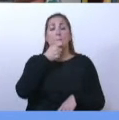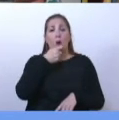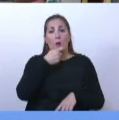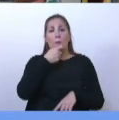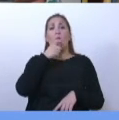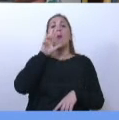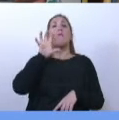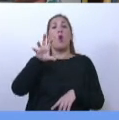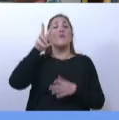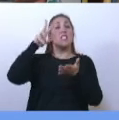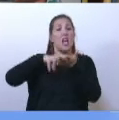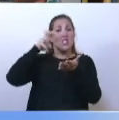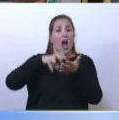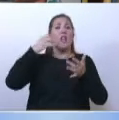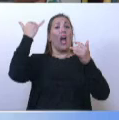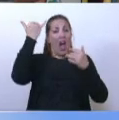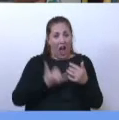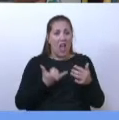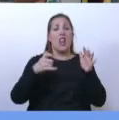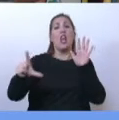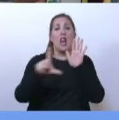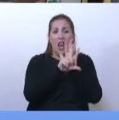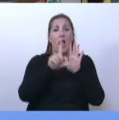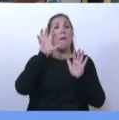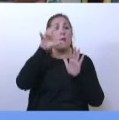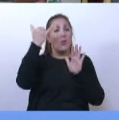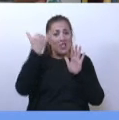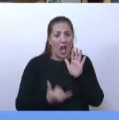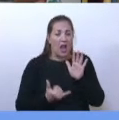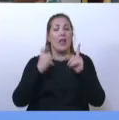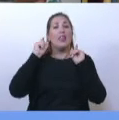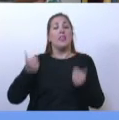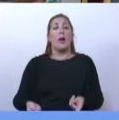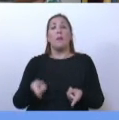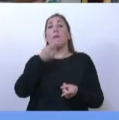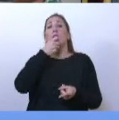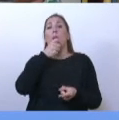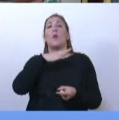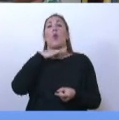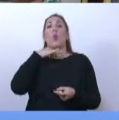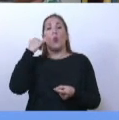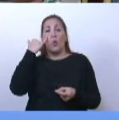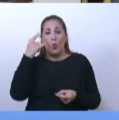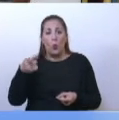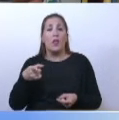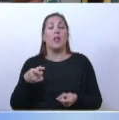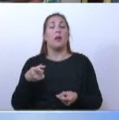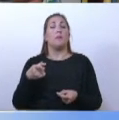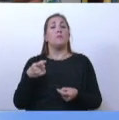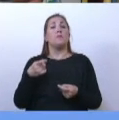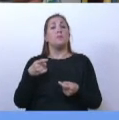provincia de salta que ya cuenta con una ley provincial y también en el caso de jujuy que hicimos